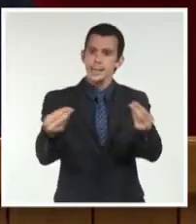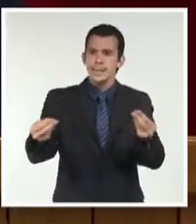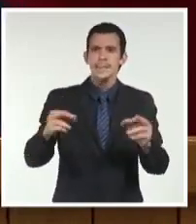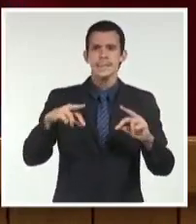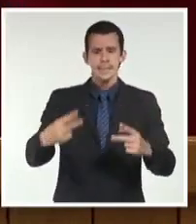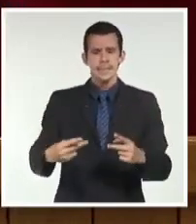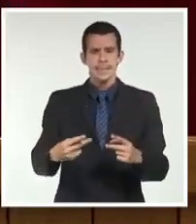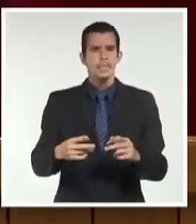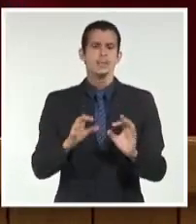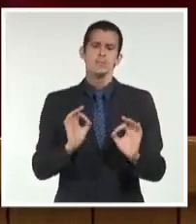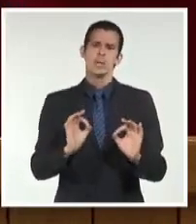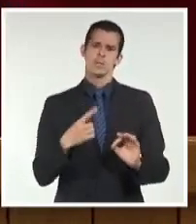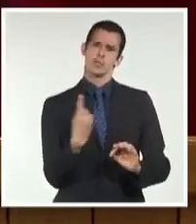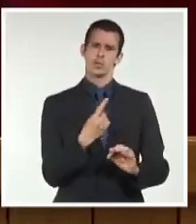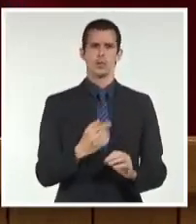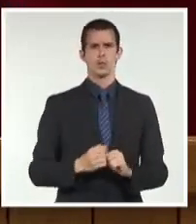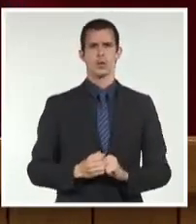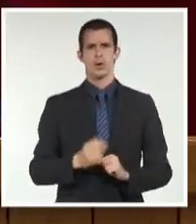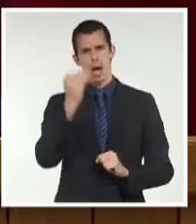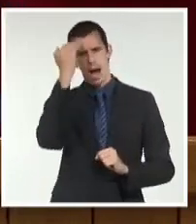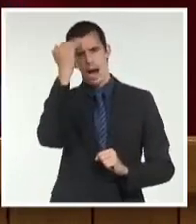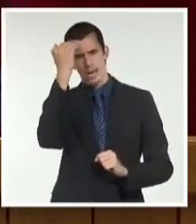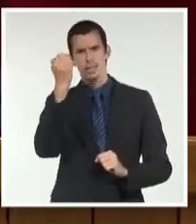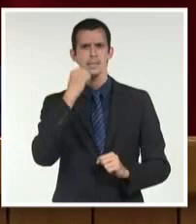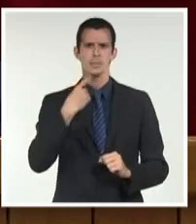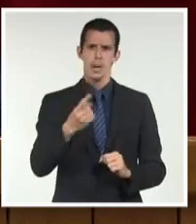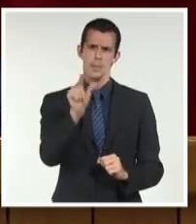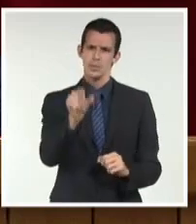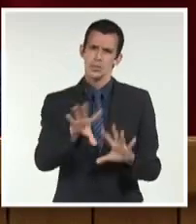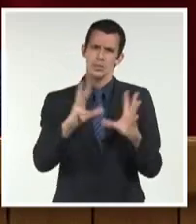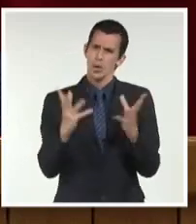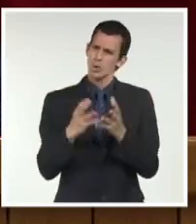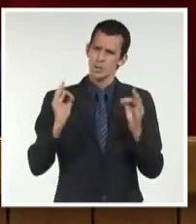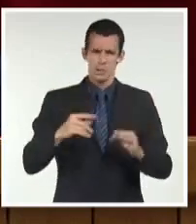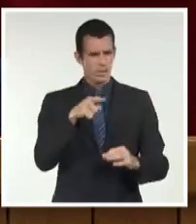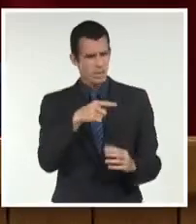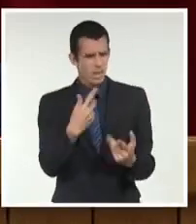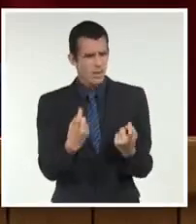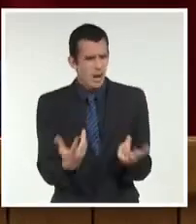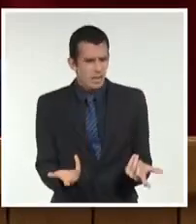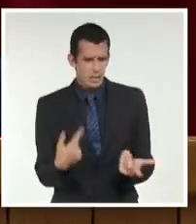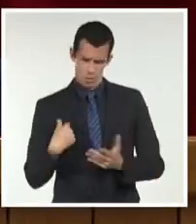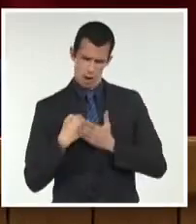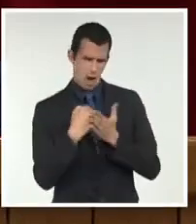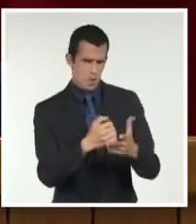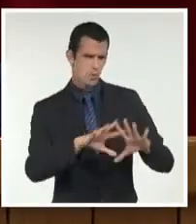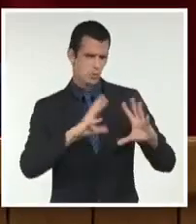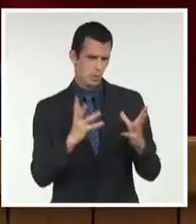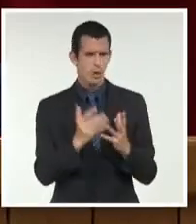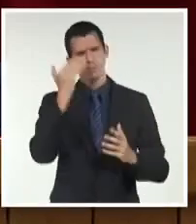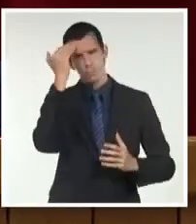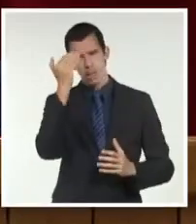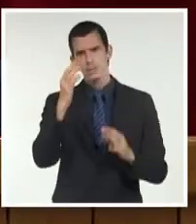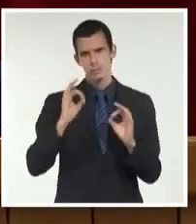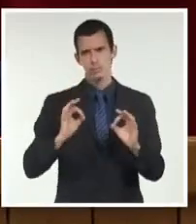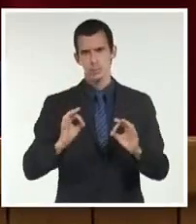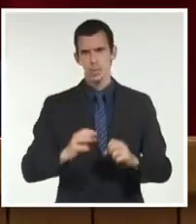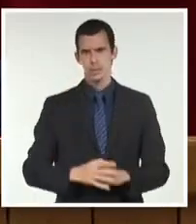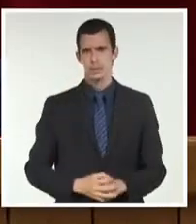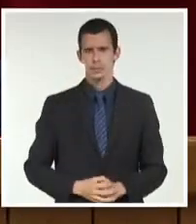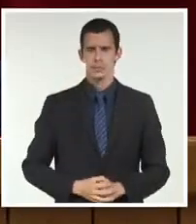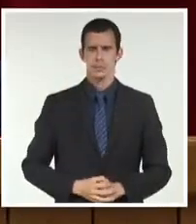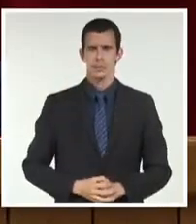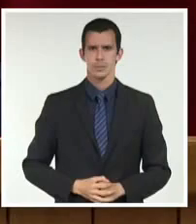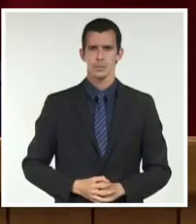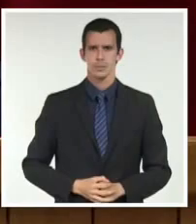nuestra resistencia. Está claro que no podremos avanzar solo con la aplicación de medidas en el ámbito monetario